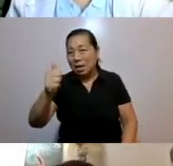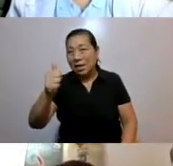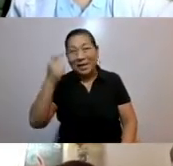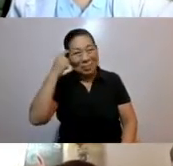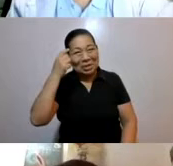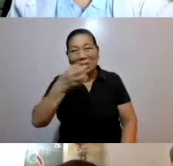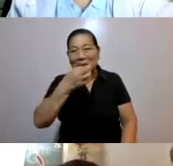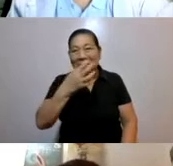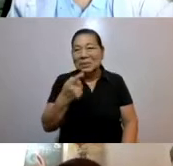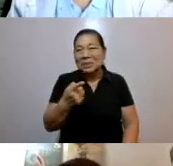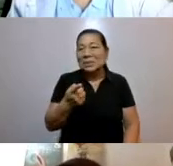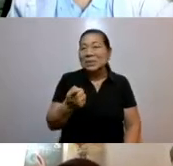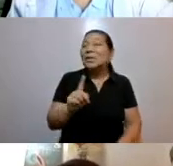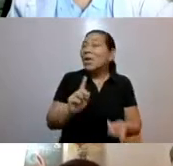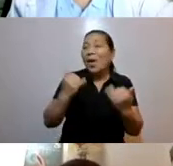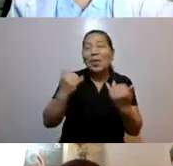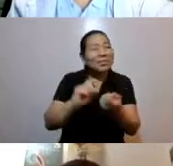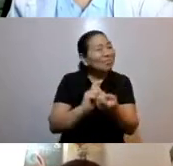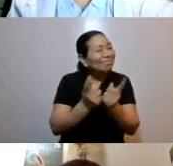realidad, cambió